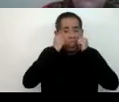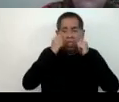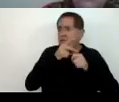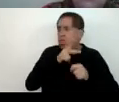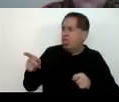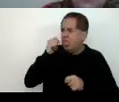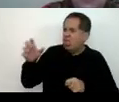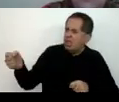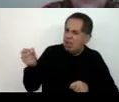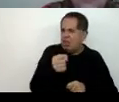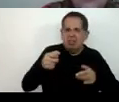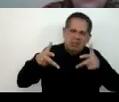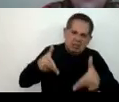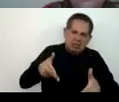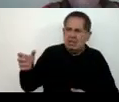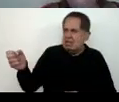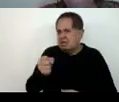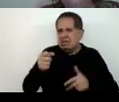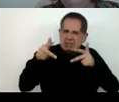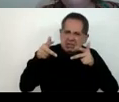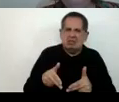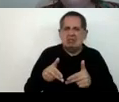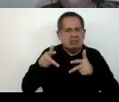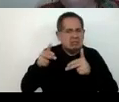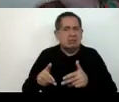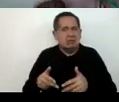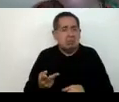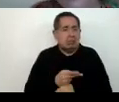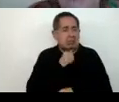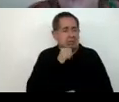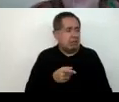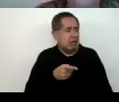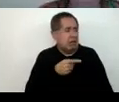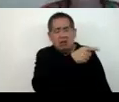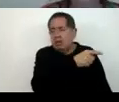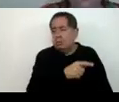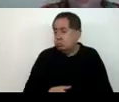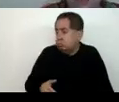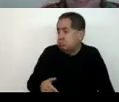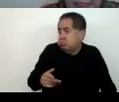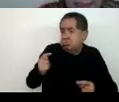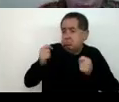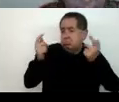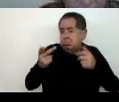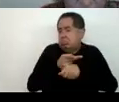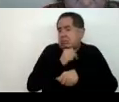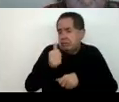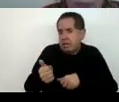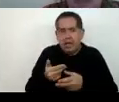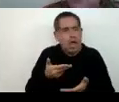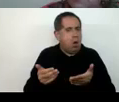cabo estas esterilizaciones y pues a nadie le pasaba nada, no acusaban a nadie y todo se quedaba ahí en el olvido,